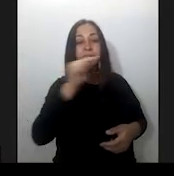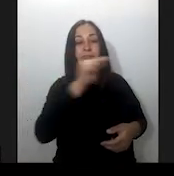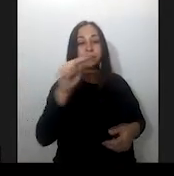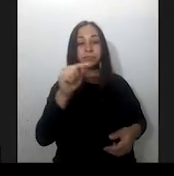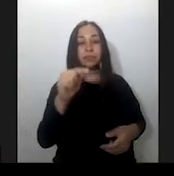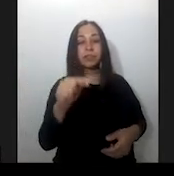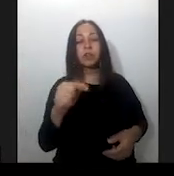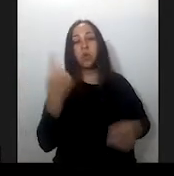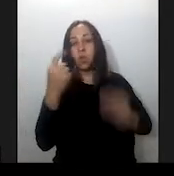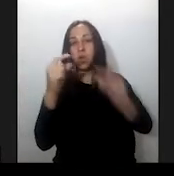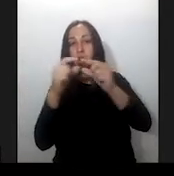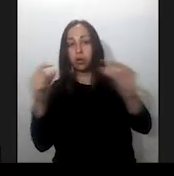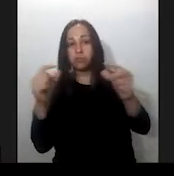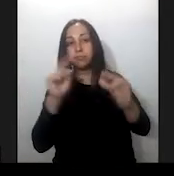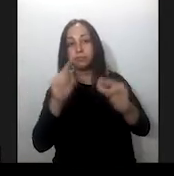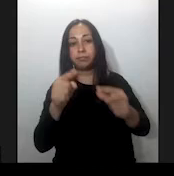1 también.